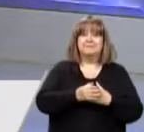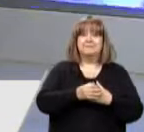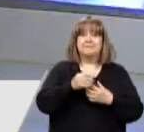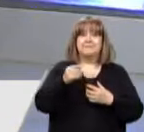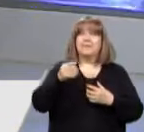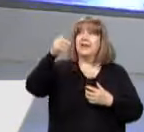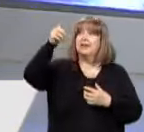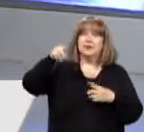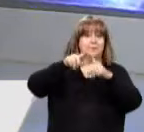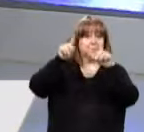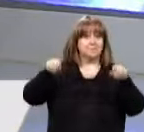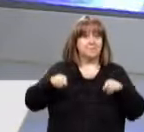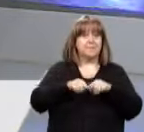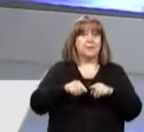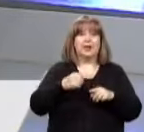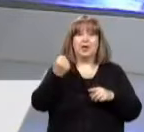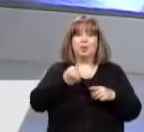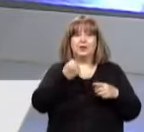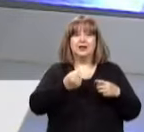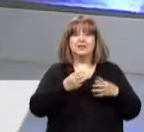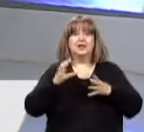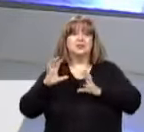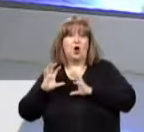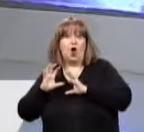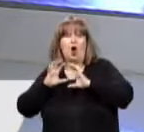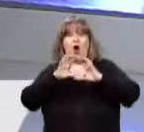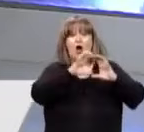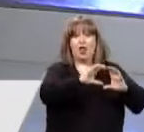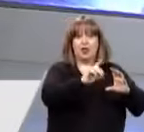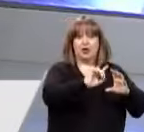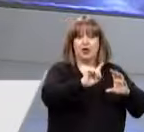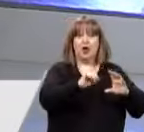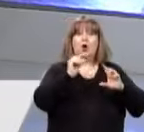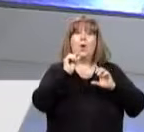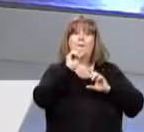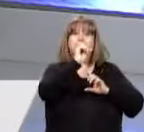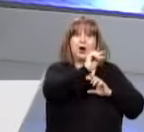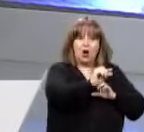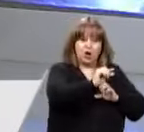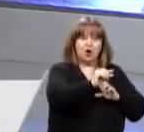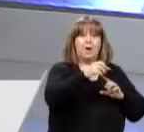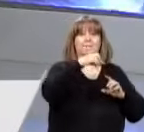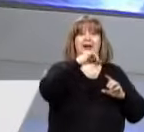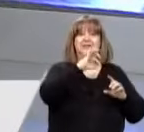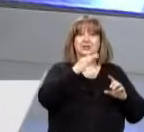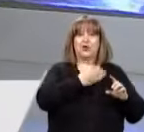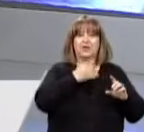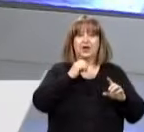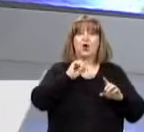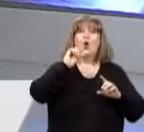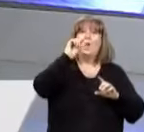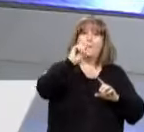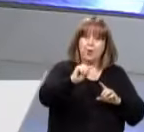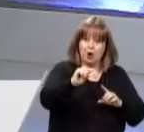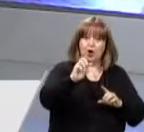sí lo importante acá es diversificar no poner todos los huevos en la misma canasta perfecto o sea hacer un poco de plazo fijo hacer algo dolarizado